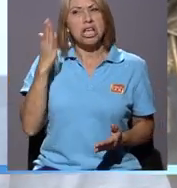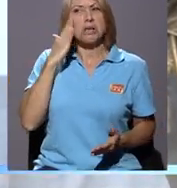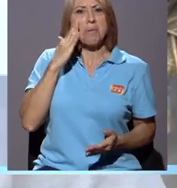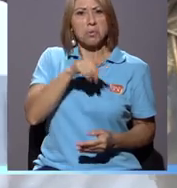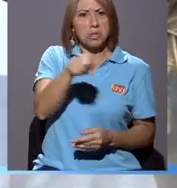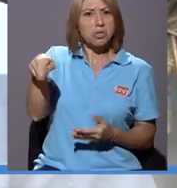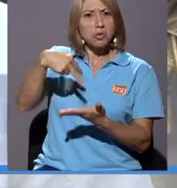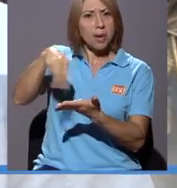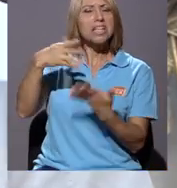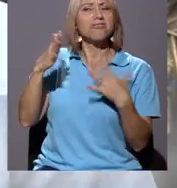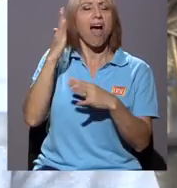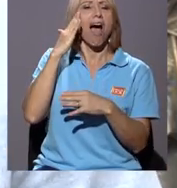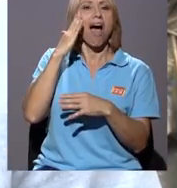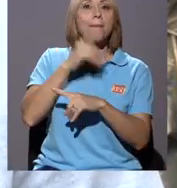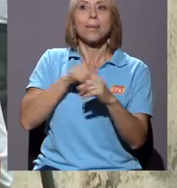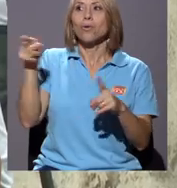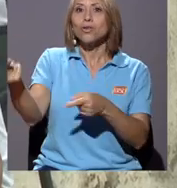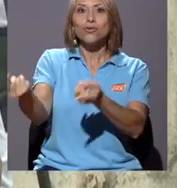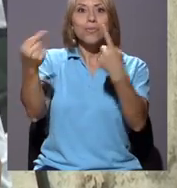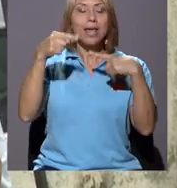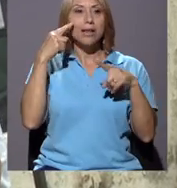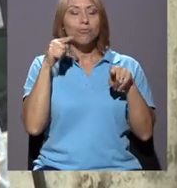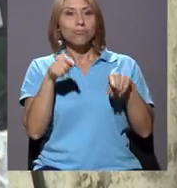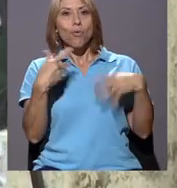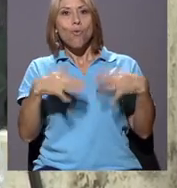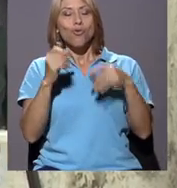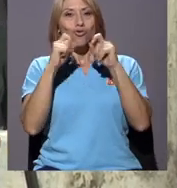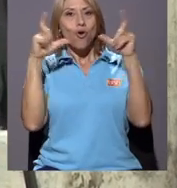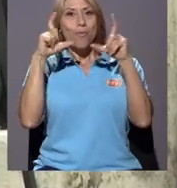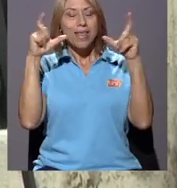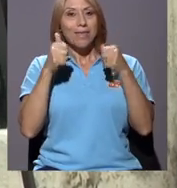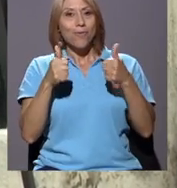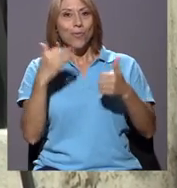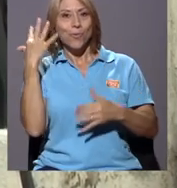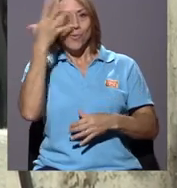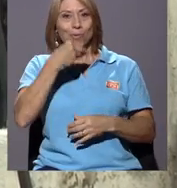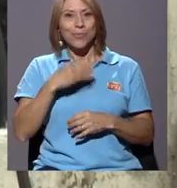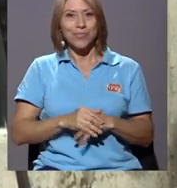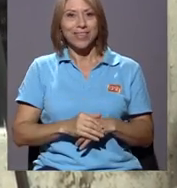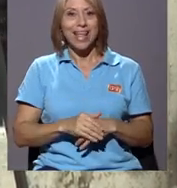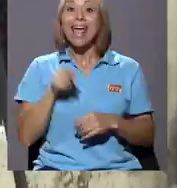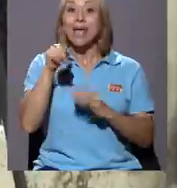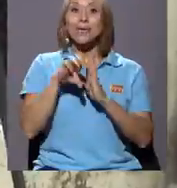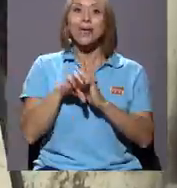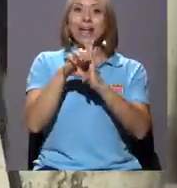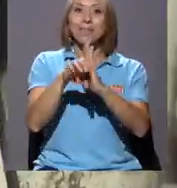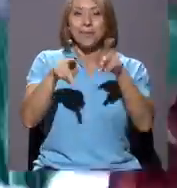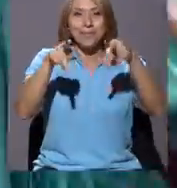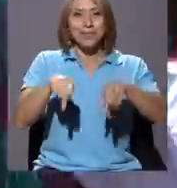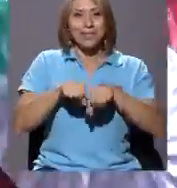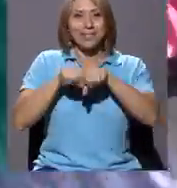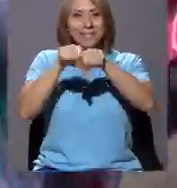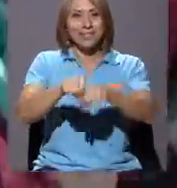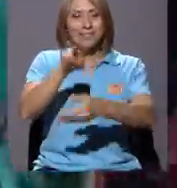pero siempre nos sorprenden con cosas demasiado chivas. Este es un ejemplo más de cómo los egresados de la Universidad de